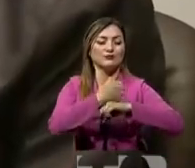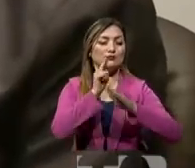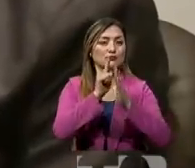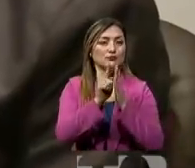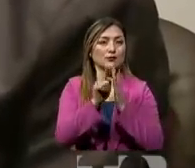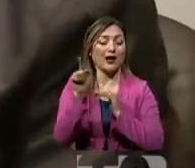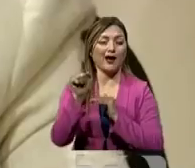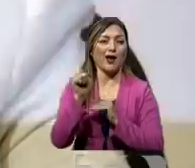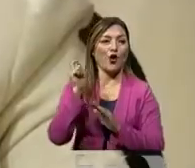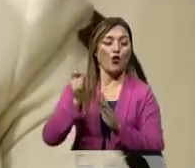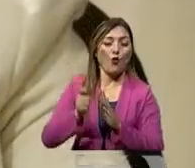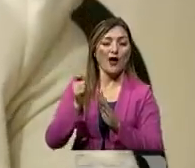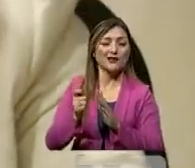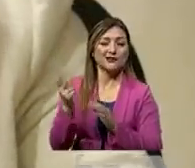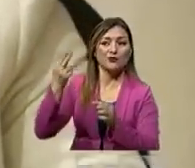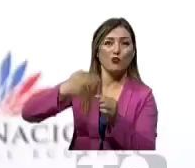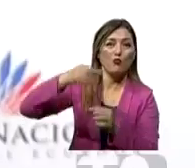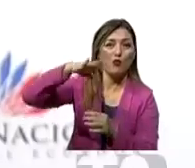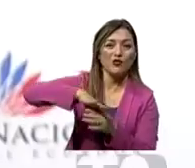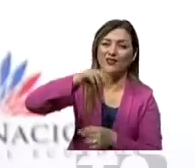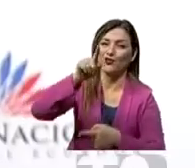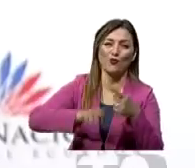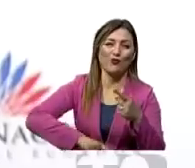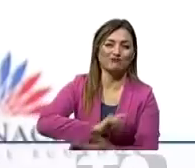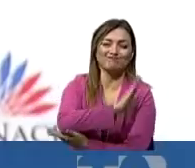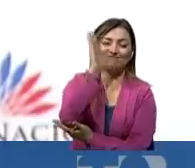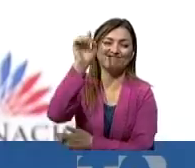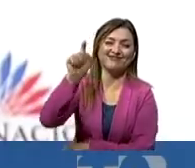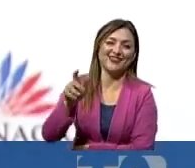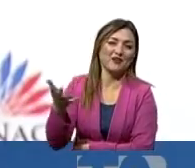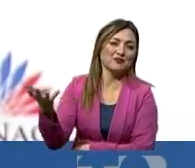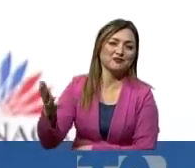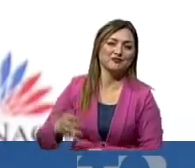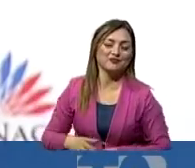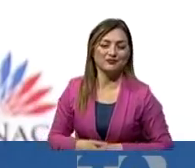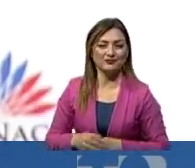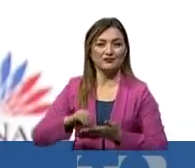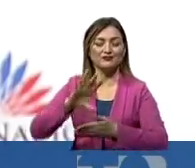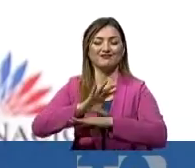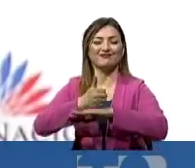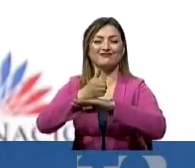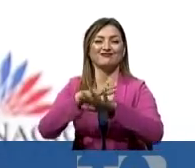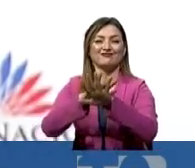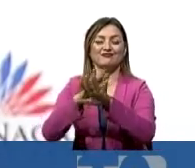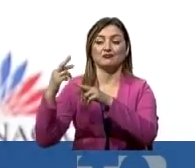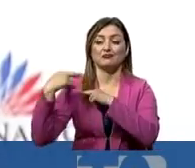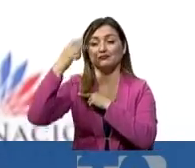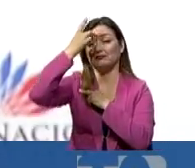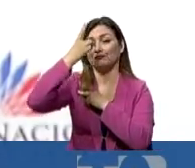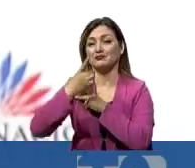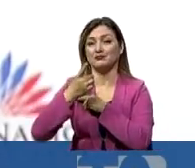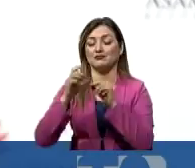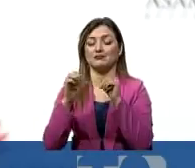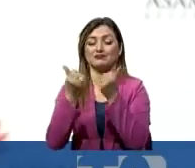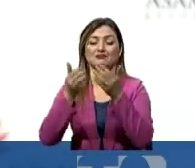pueden convertirse en juez y parte del procedimiento. Si el CAL no está integrado, le corresponde a la Asamblea darle